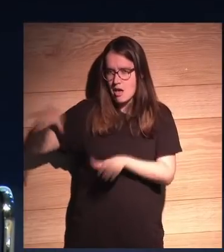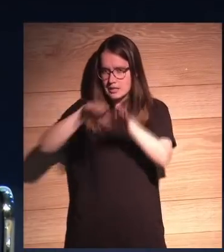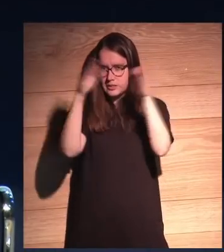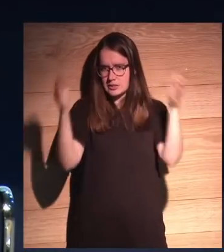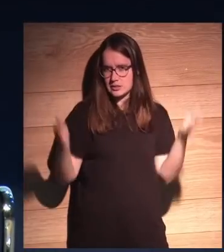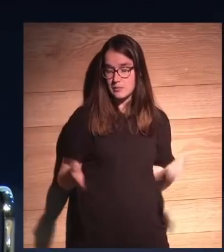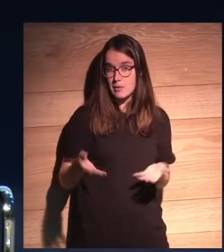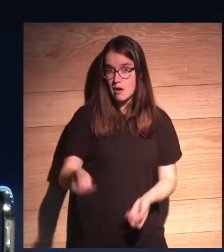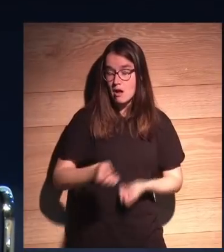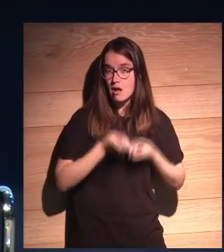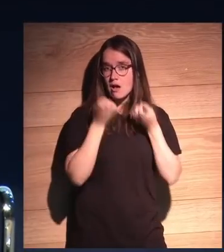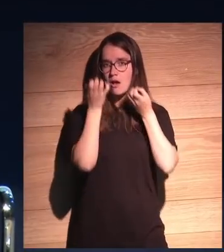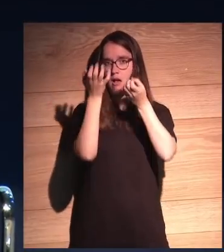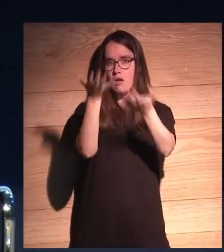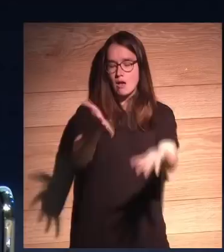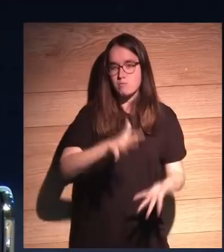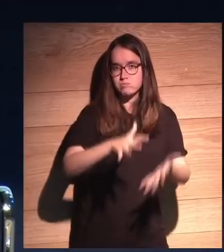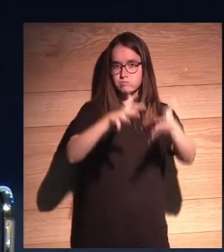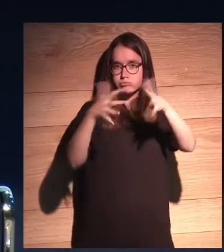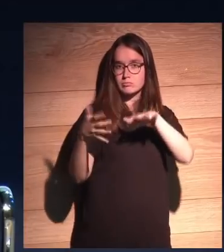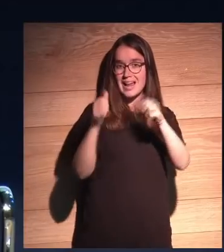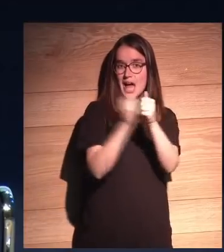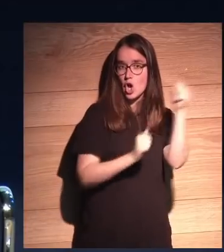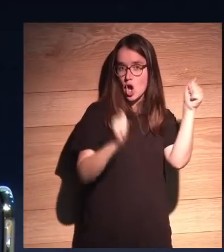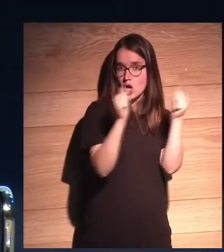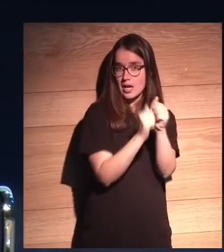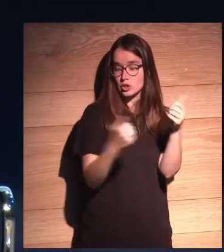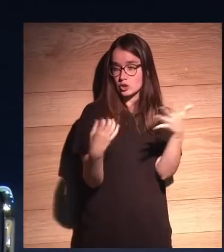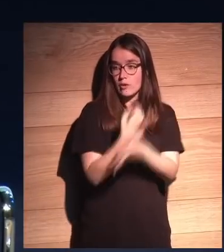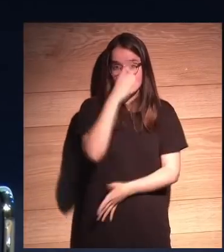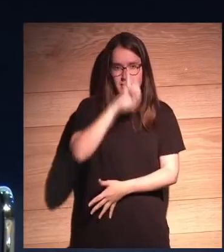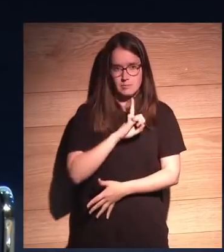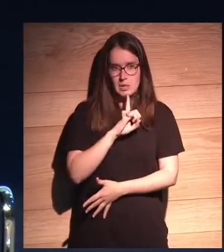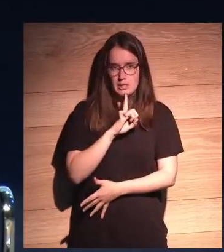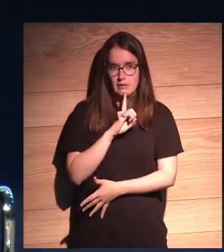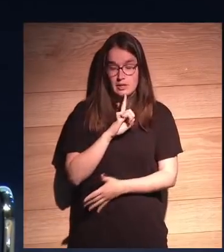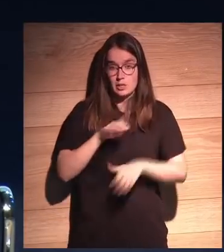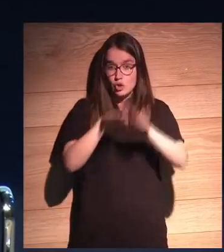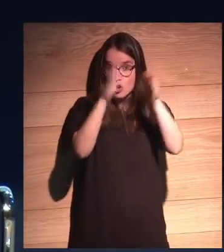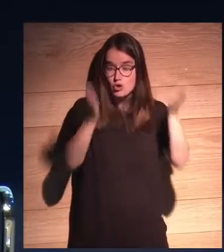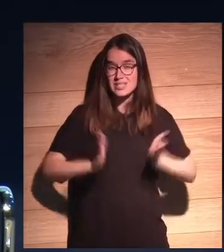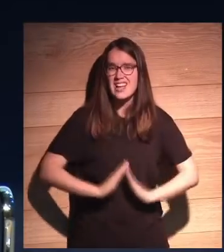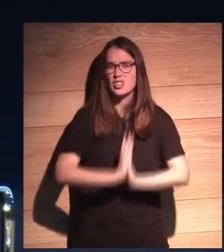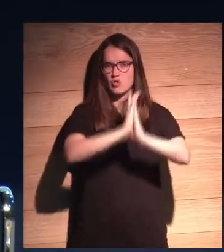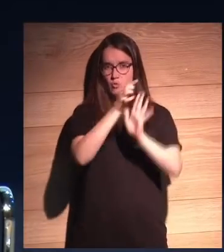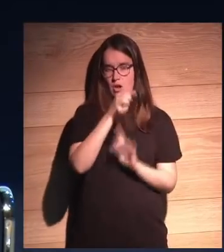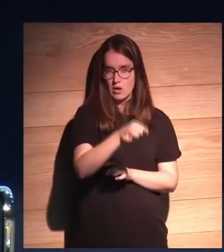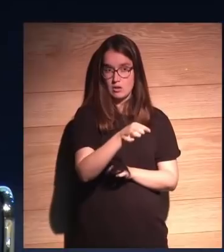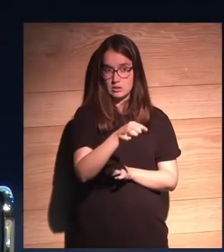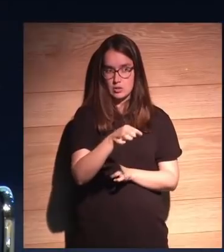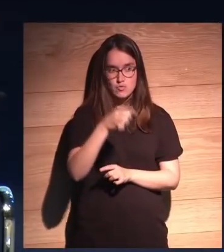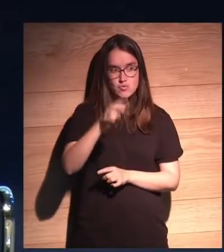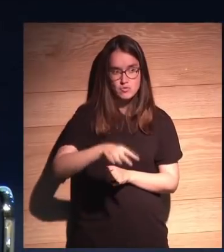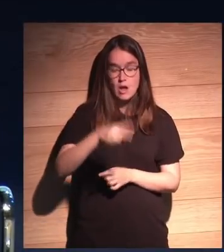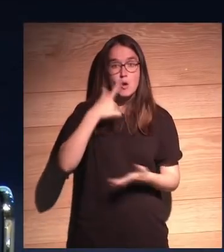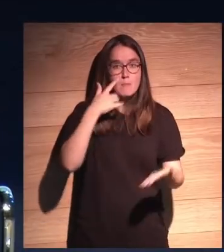En transmitir, en dejar plasmadas en las rocas todas esas imágenes, en esos santuarios en los que nunca vivió nadie.